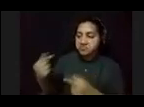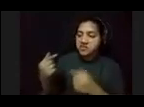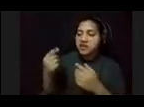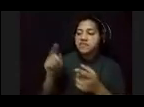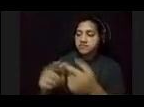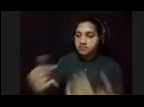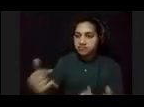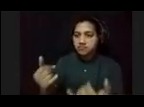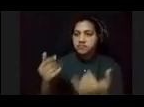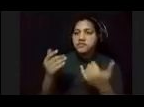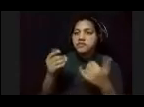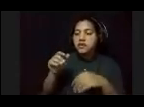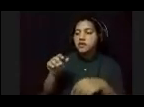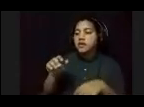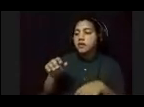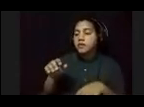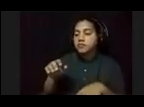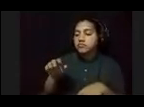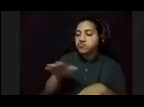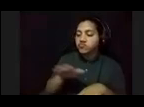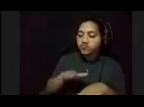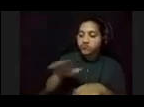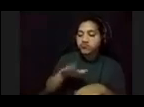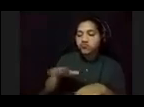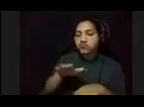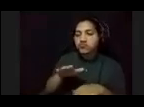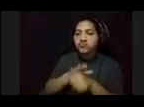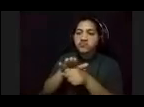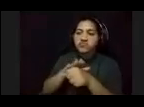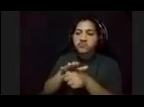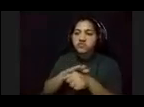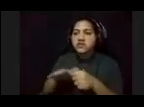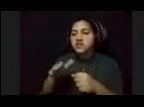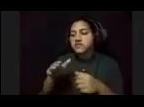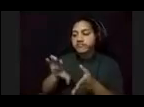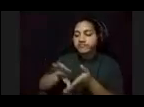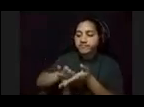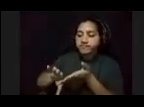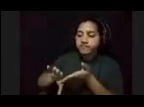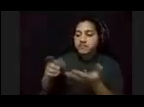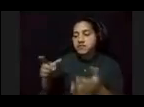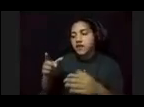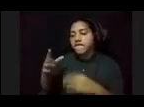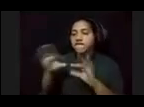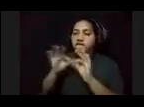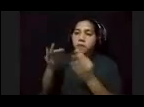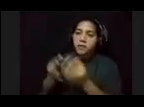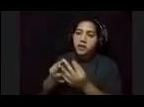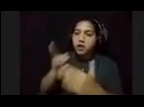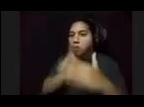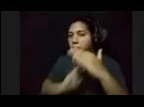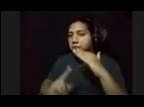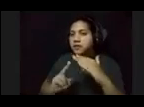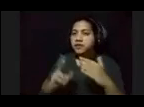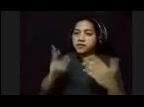una barriada casi olvidada y marginada, compuesta por una población de familias humildes. Es por ello que los